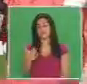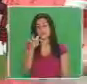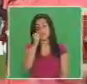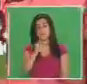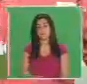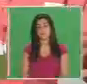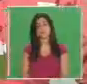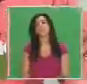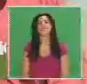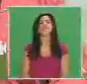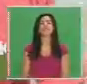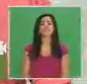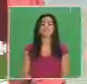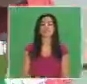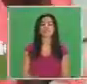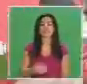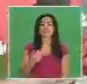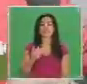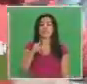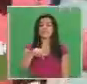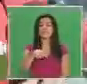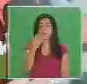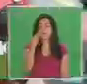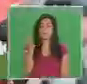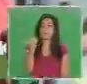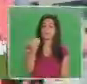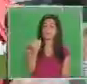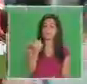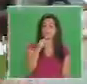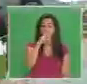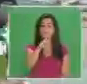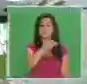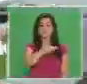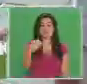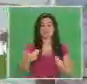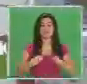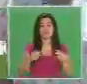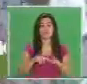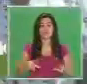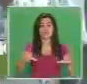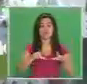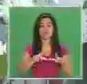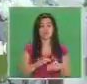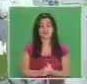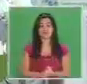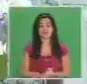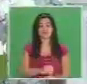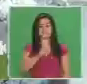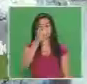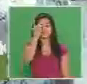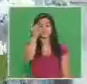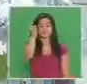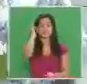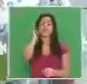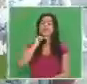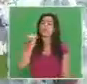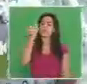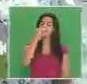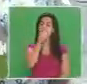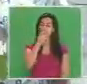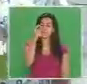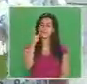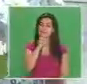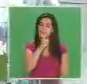conversar también, vamos a hacer un giro acá con uno de los habitantes de este sector, de esta área acá en nuestra ciudad capital. Señora, buenos días, ¿cuál es su nombre y